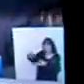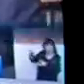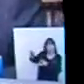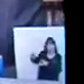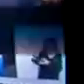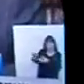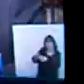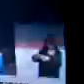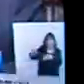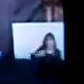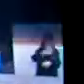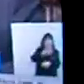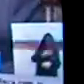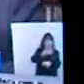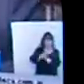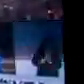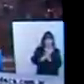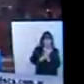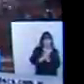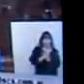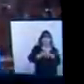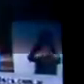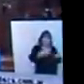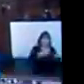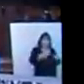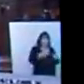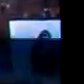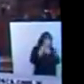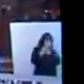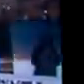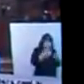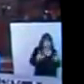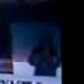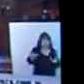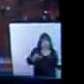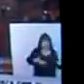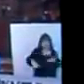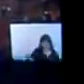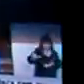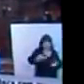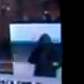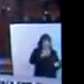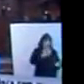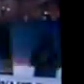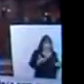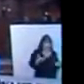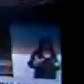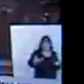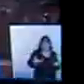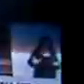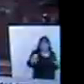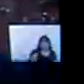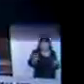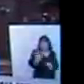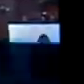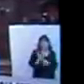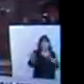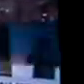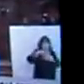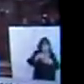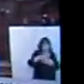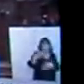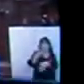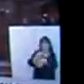entre otras cuestiones. La administración del agua es concebida por nosotros como un factor de inclusión, de